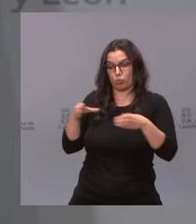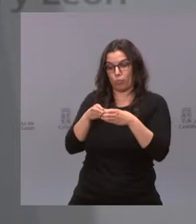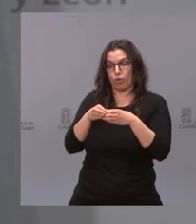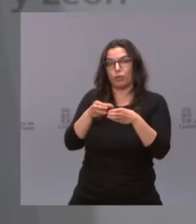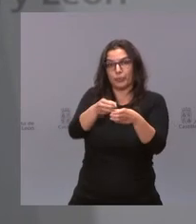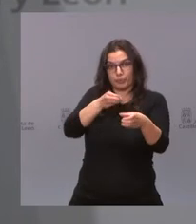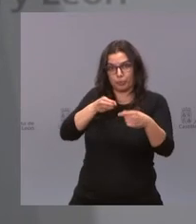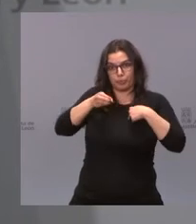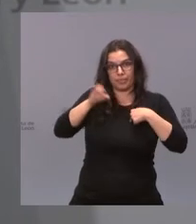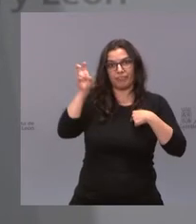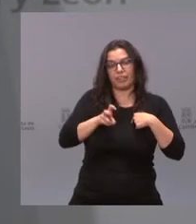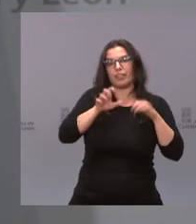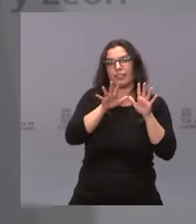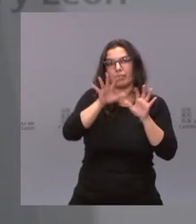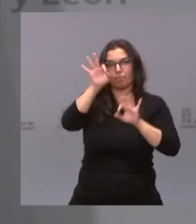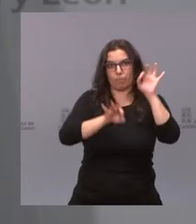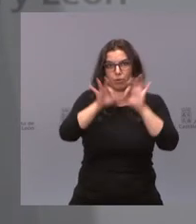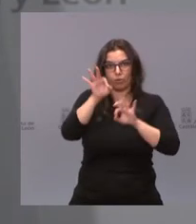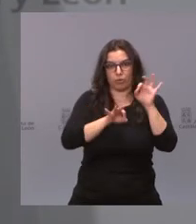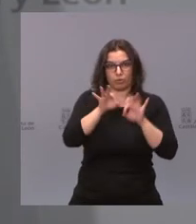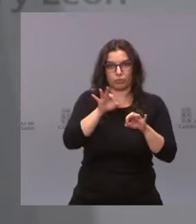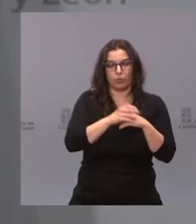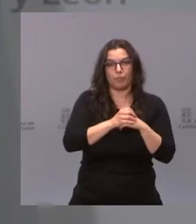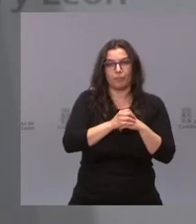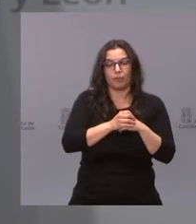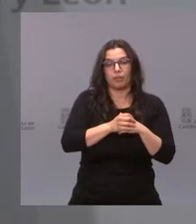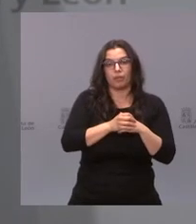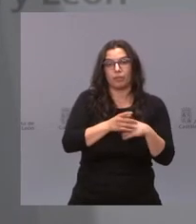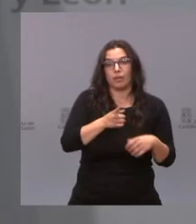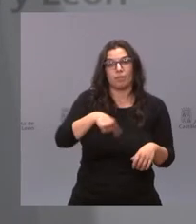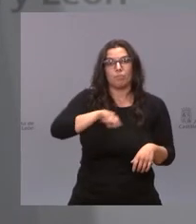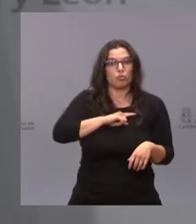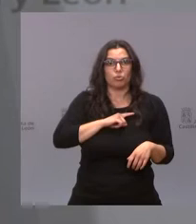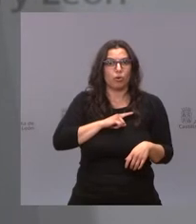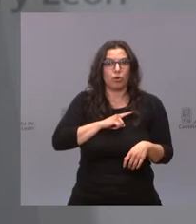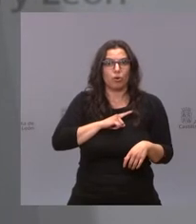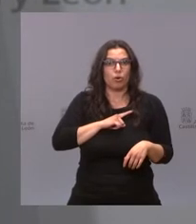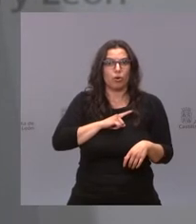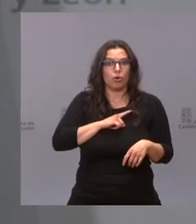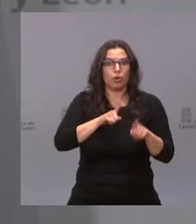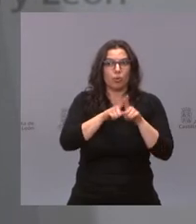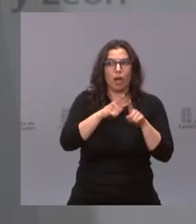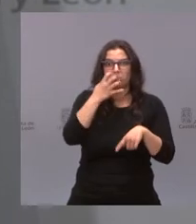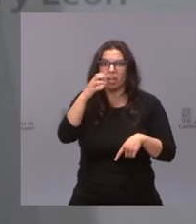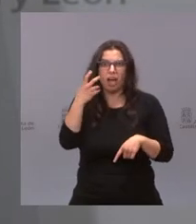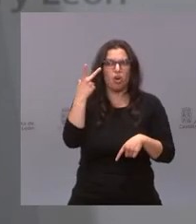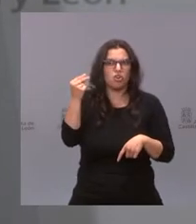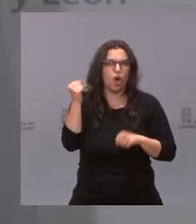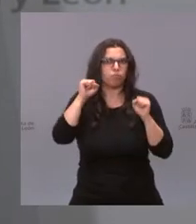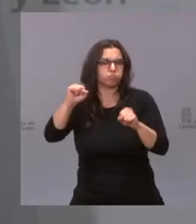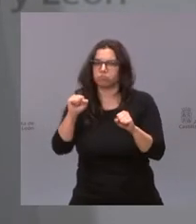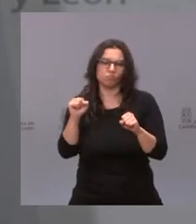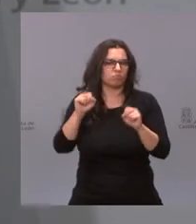trasladados a la península, muy por encima de nuestra población, pero nosotros nunca pondremos queja ni objeción